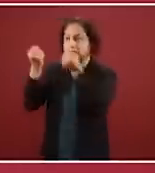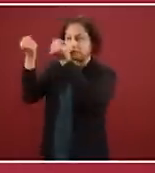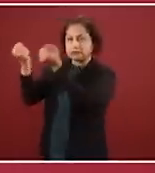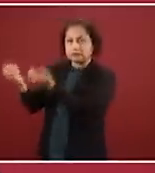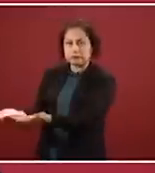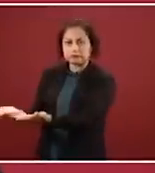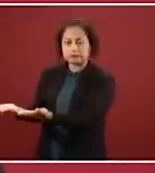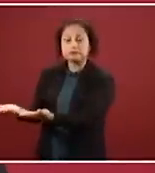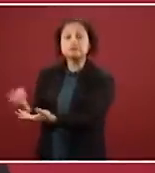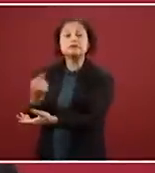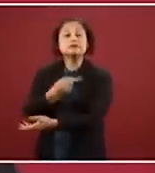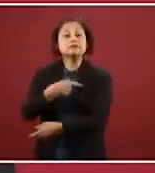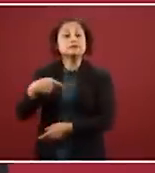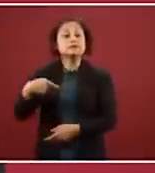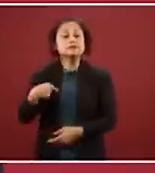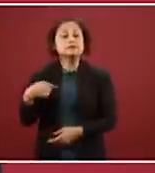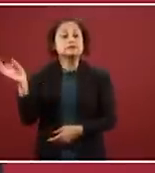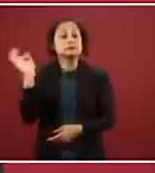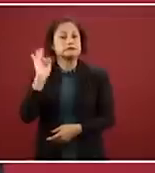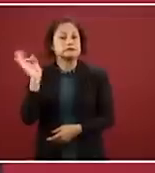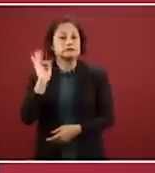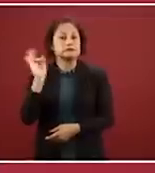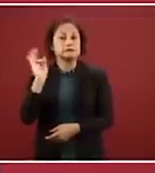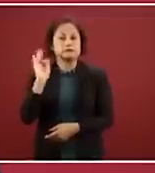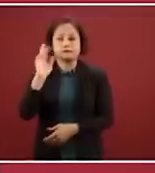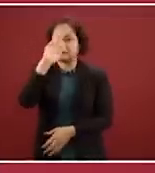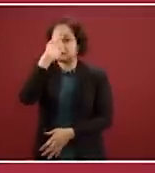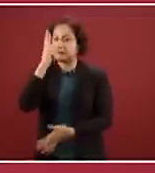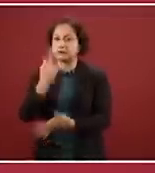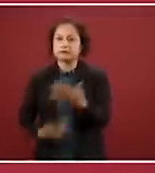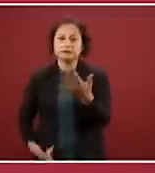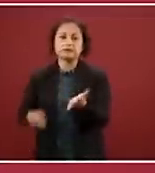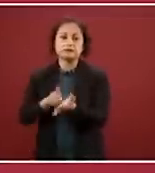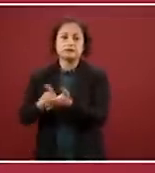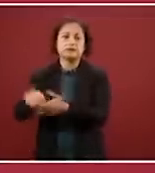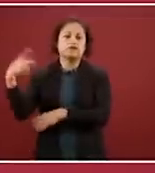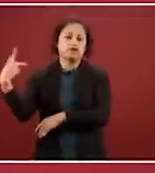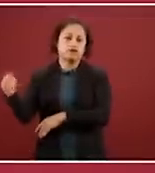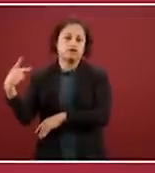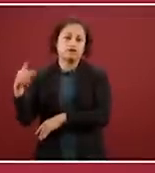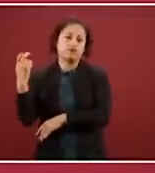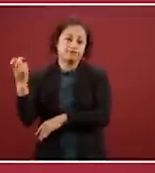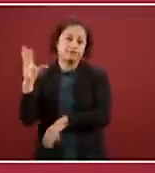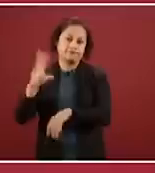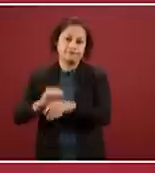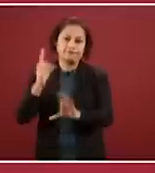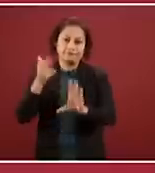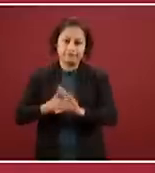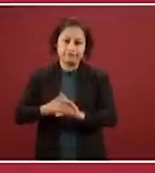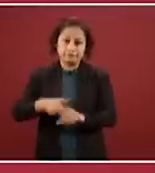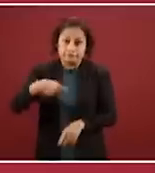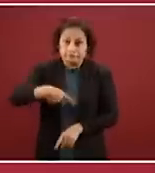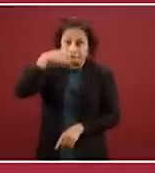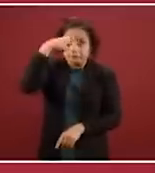acabando con el derecho de asilo, que para México es